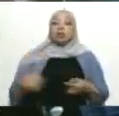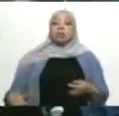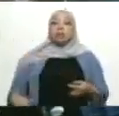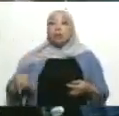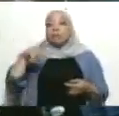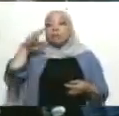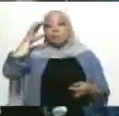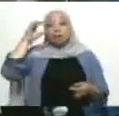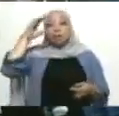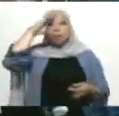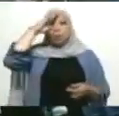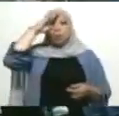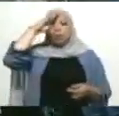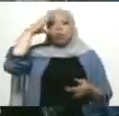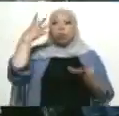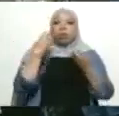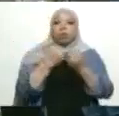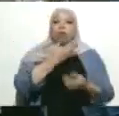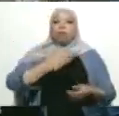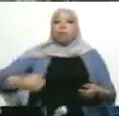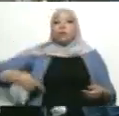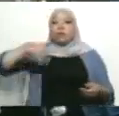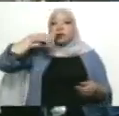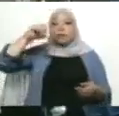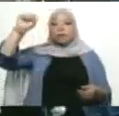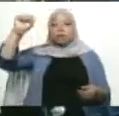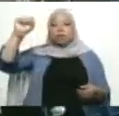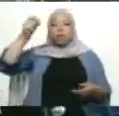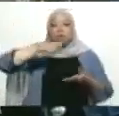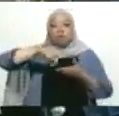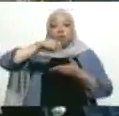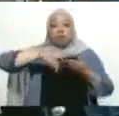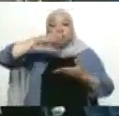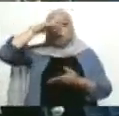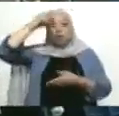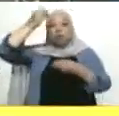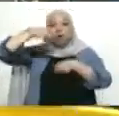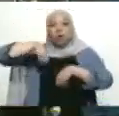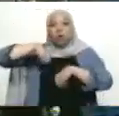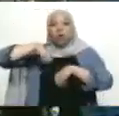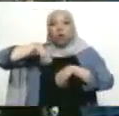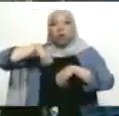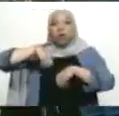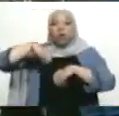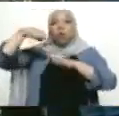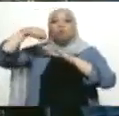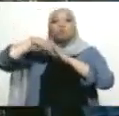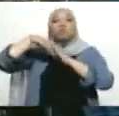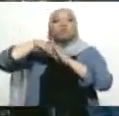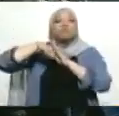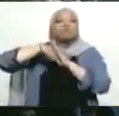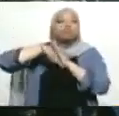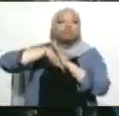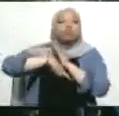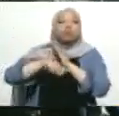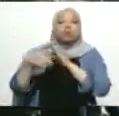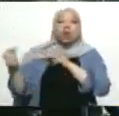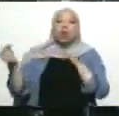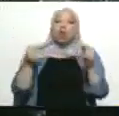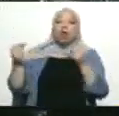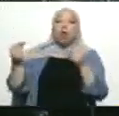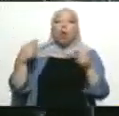Petro con el presidente Nicolás Maduro firmaron un acuerdo para seguir profundizando en el intercambio